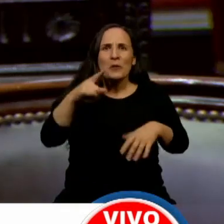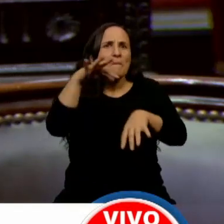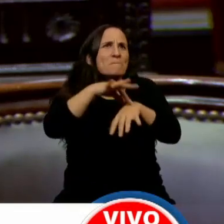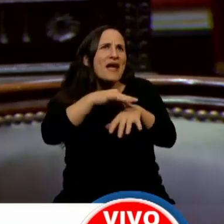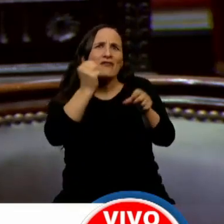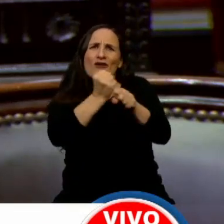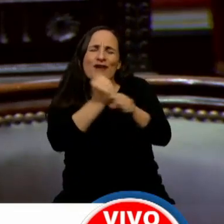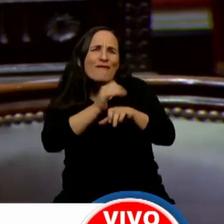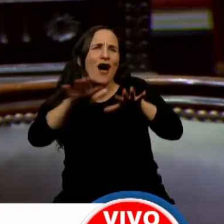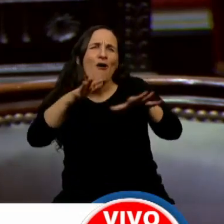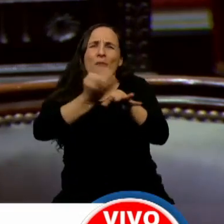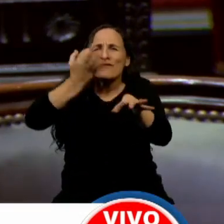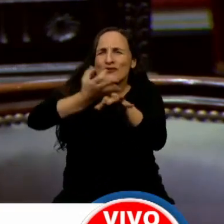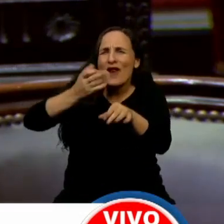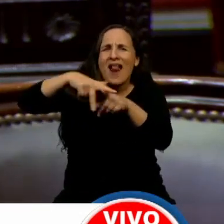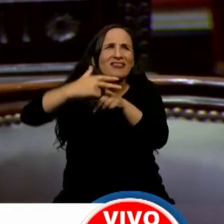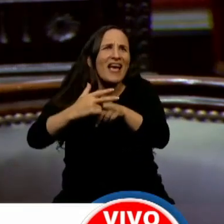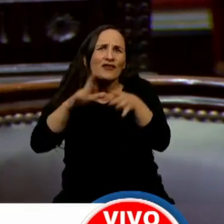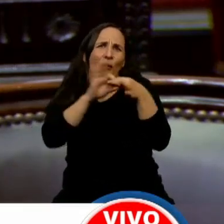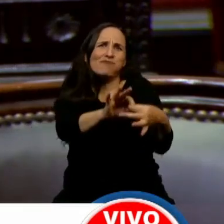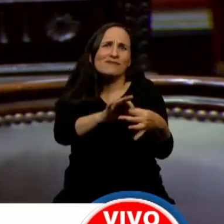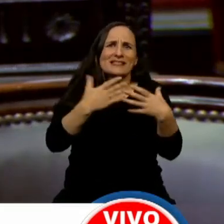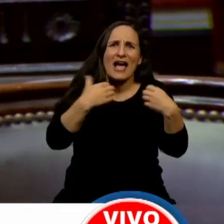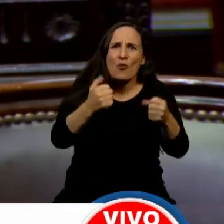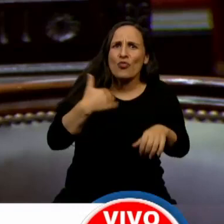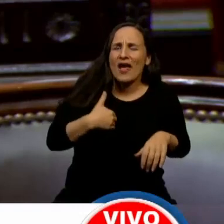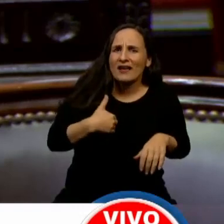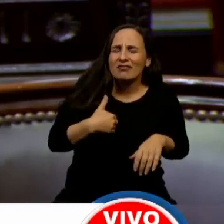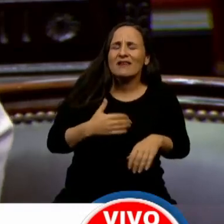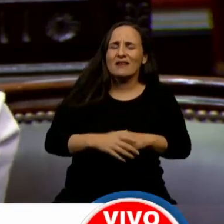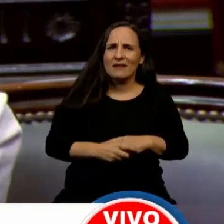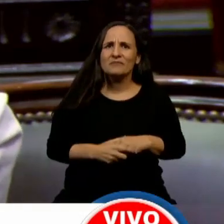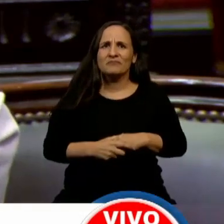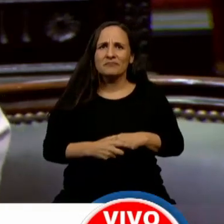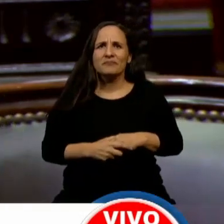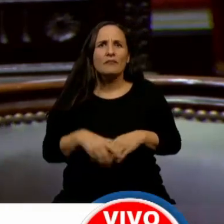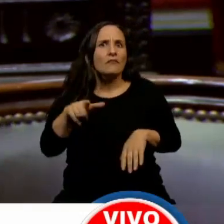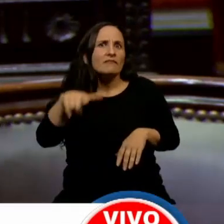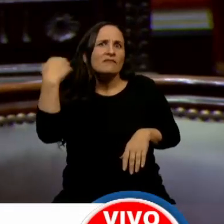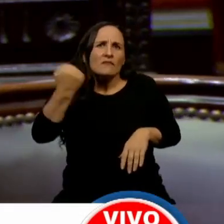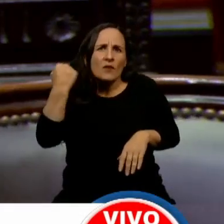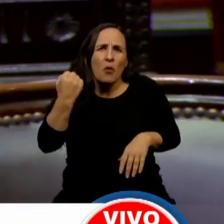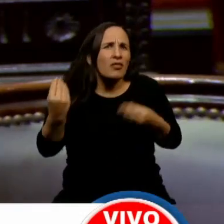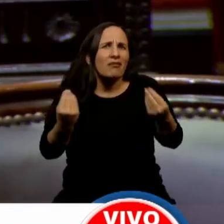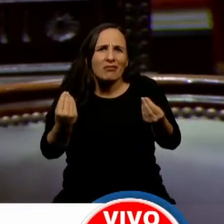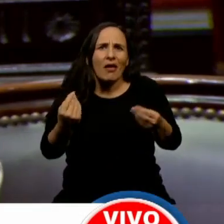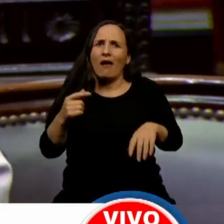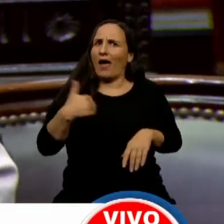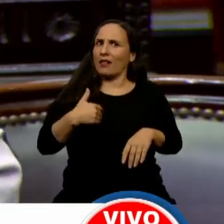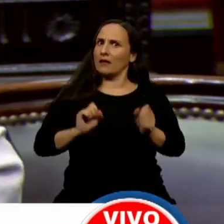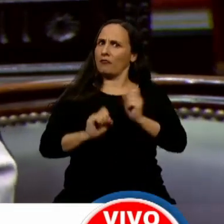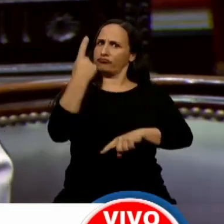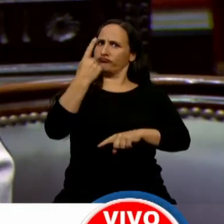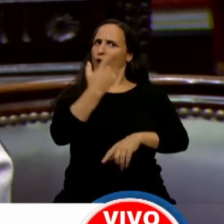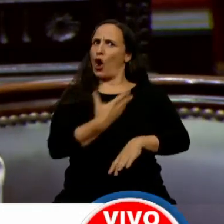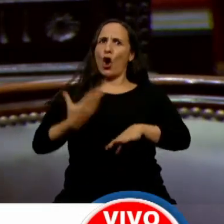y los profesionales y técnicos del sistema de salud en Argentina, de lo importante que fue que por una de las primeras veces en Argentina que un